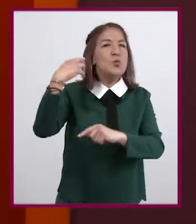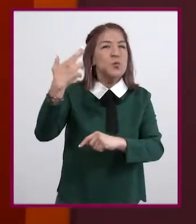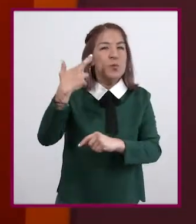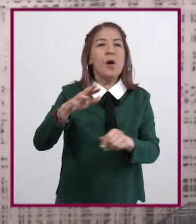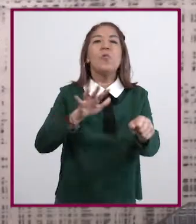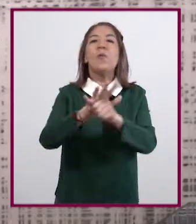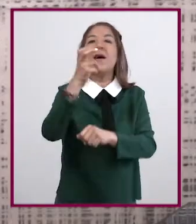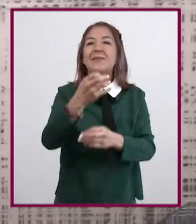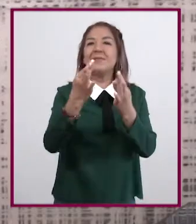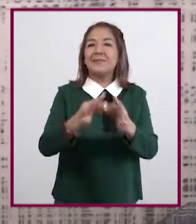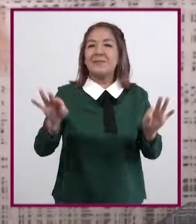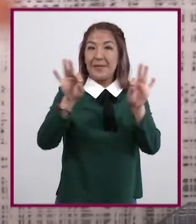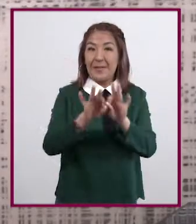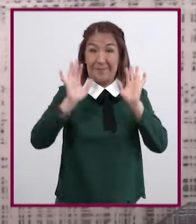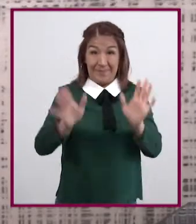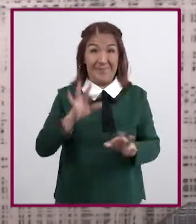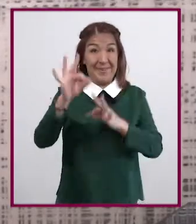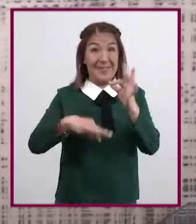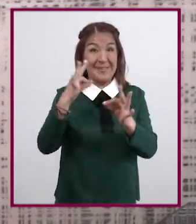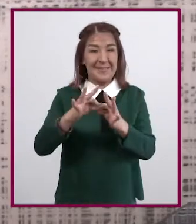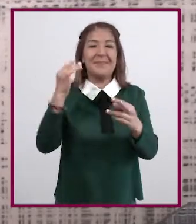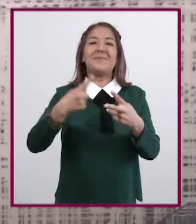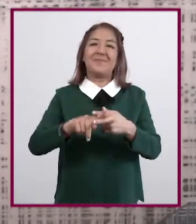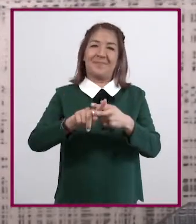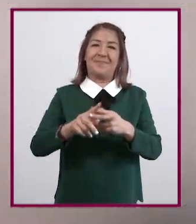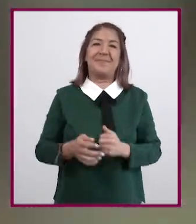relevancia. ¿Listos? ¡Comenzamos!